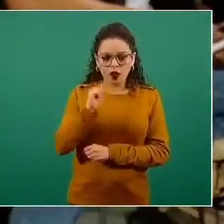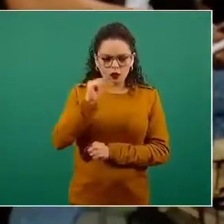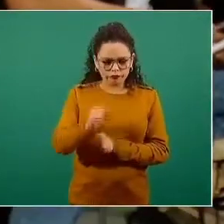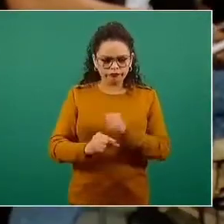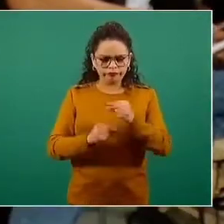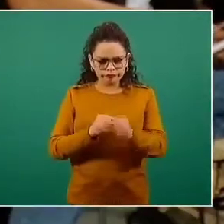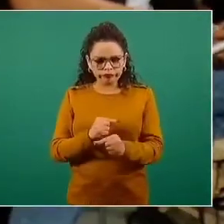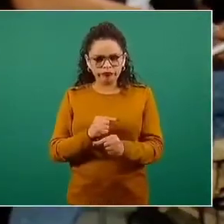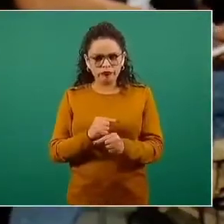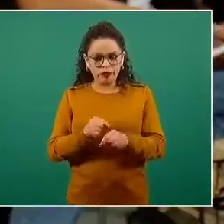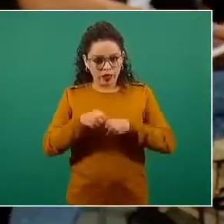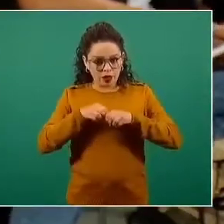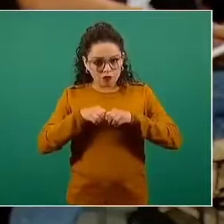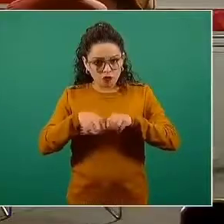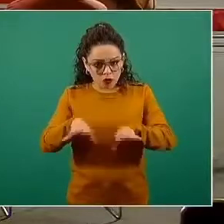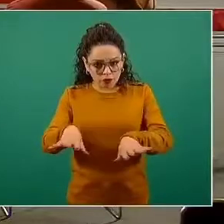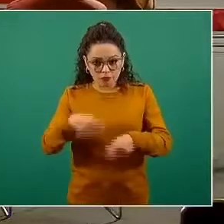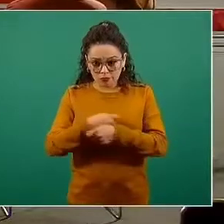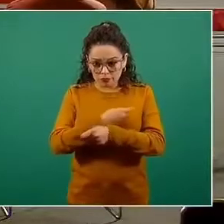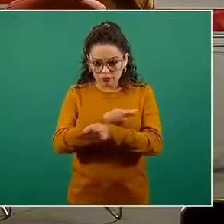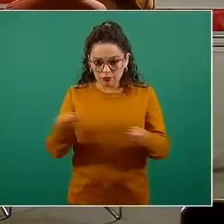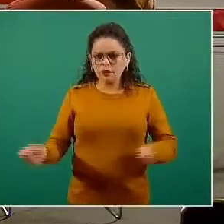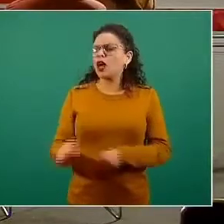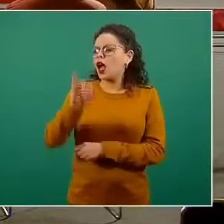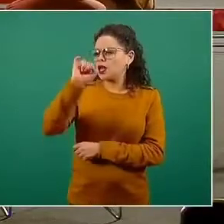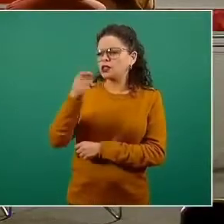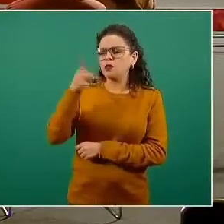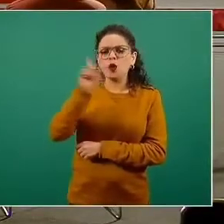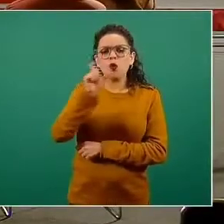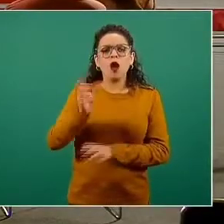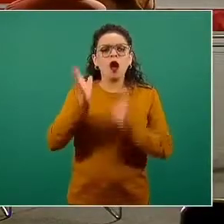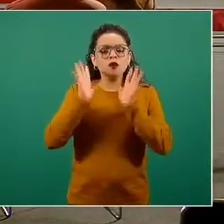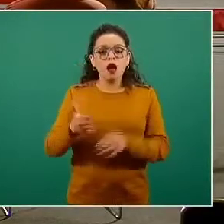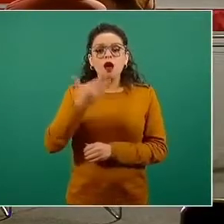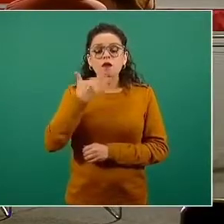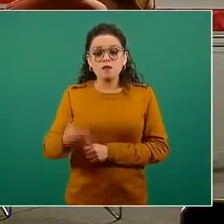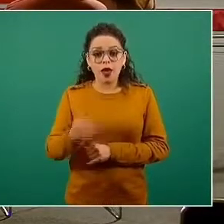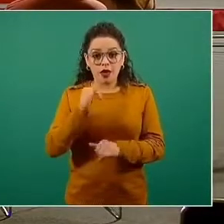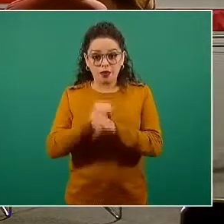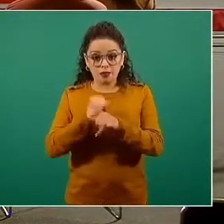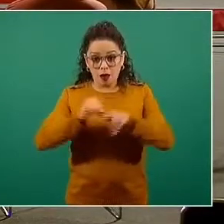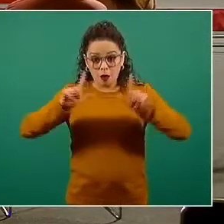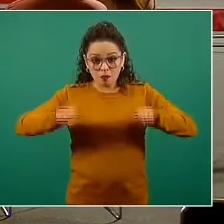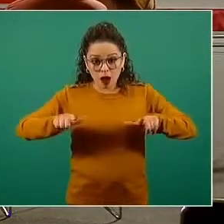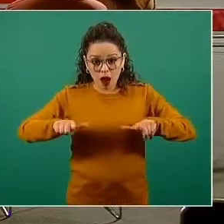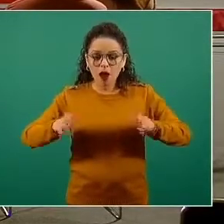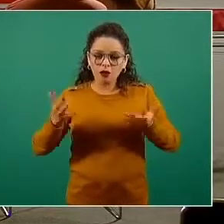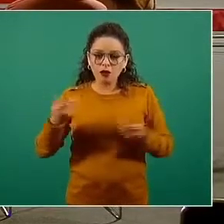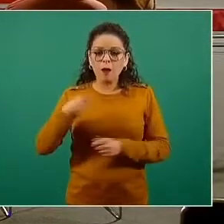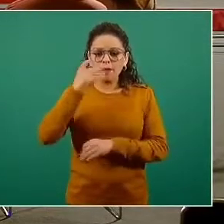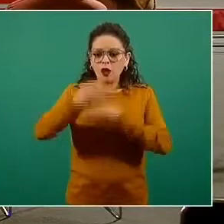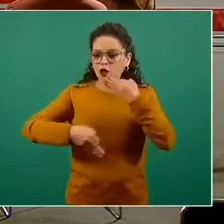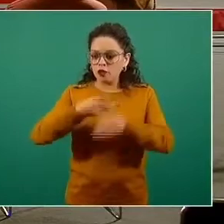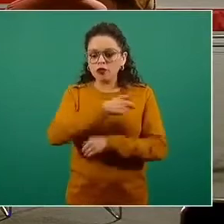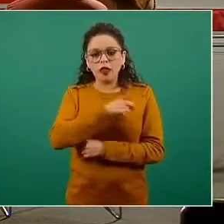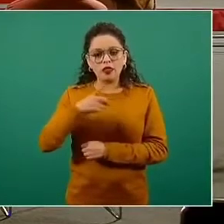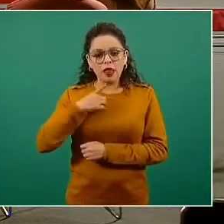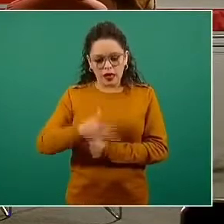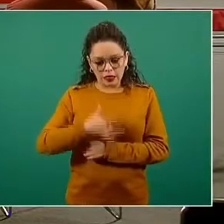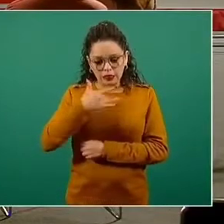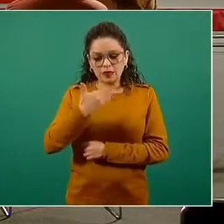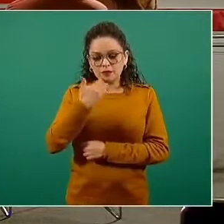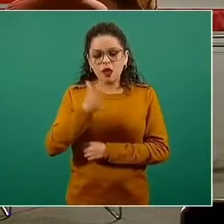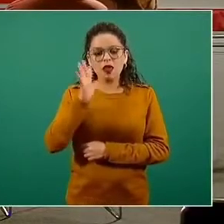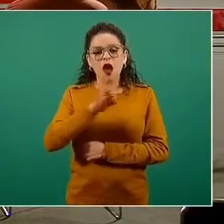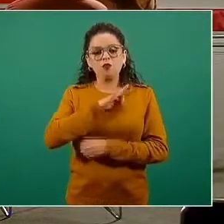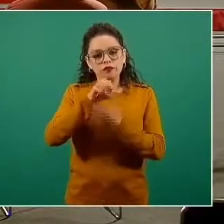vamos a ir informando, pero cuando ya esté estabilizada la plataforma, consideramos que ahorita la prioridad es que esté estable y que todo el mundo se sienta satisfecho con que ya se está pudiendo